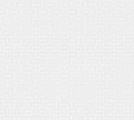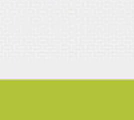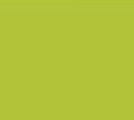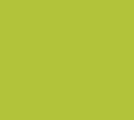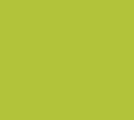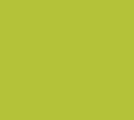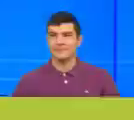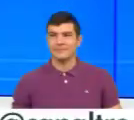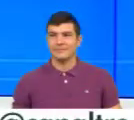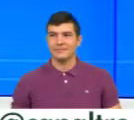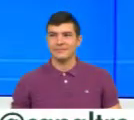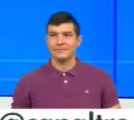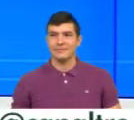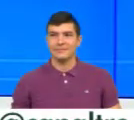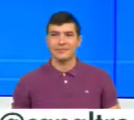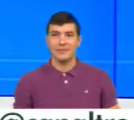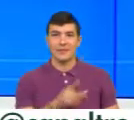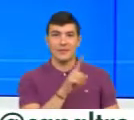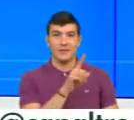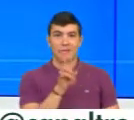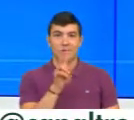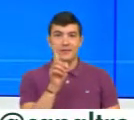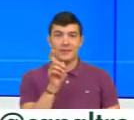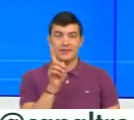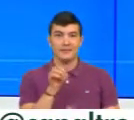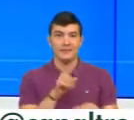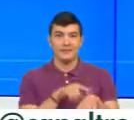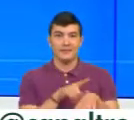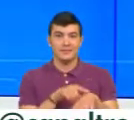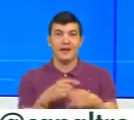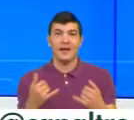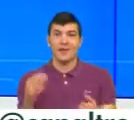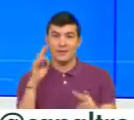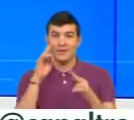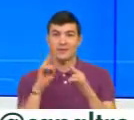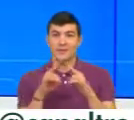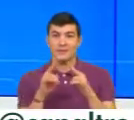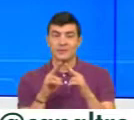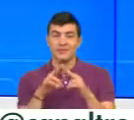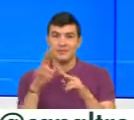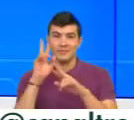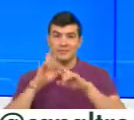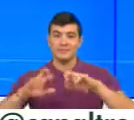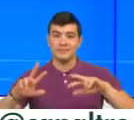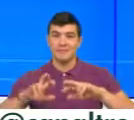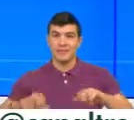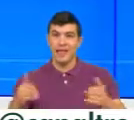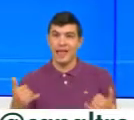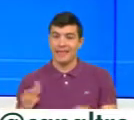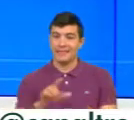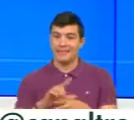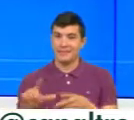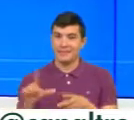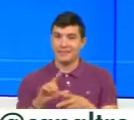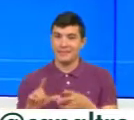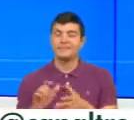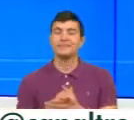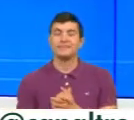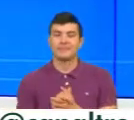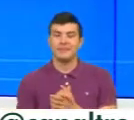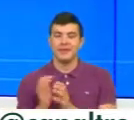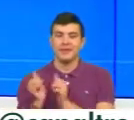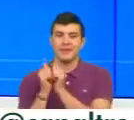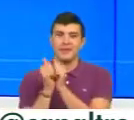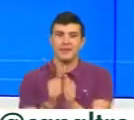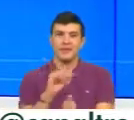canaltro.com. Muy bien, y a la 1:26 PM, es momento de conocer nuestra unidad investigativa de la semana. Para eso nos acompaña nuestro